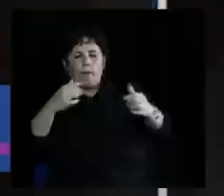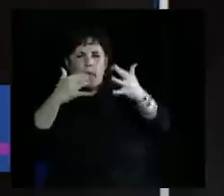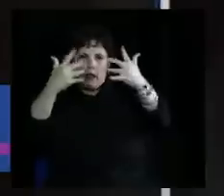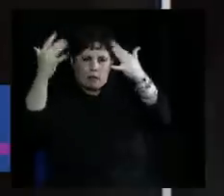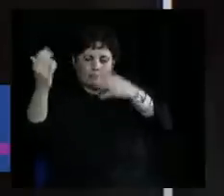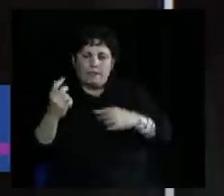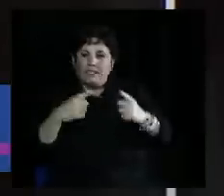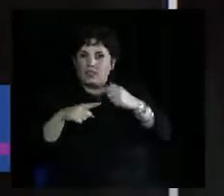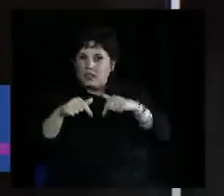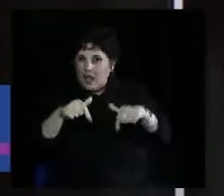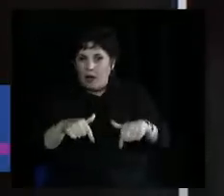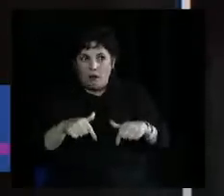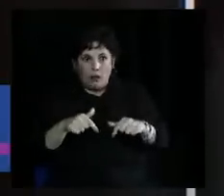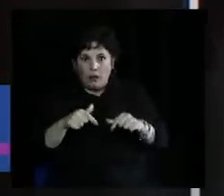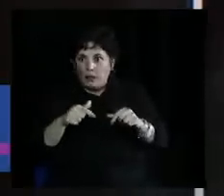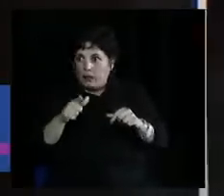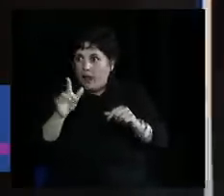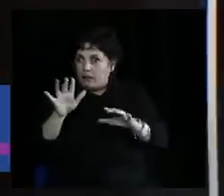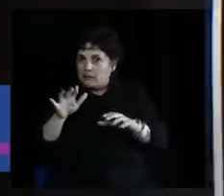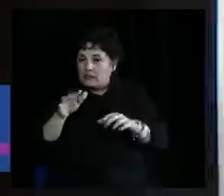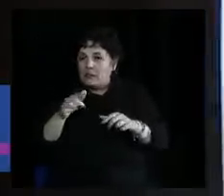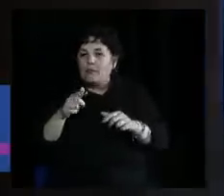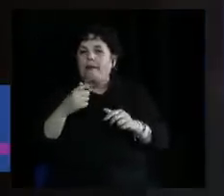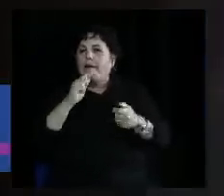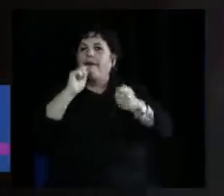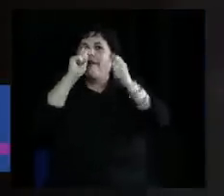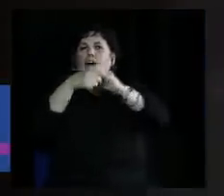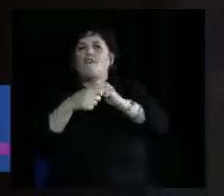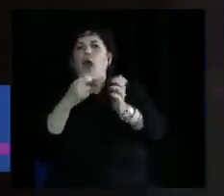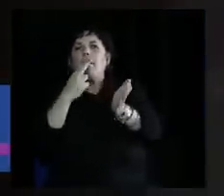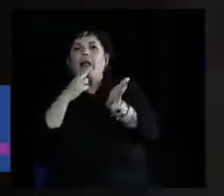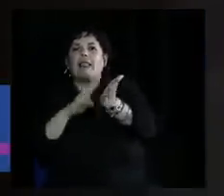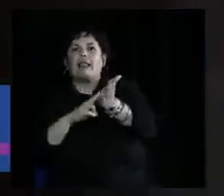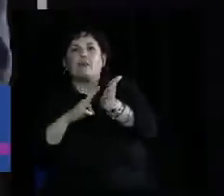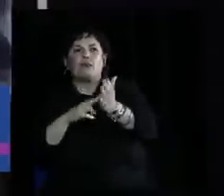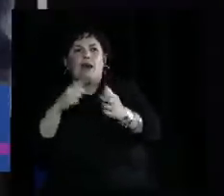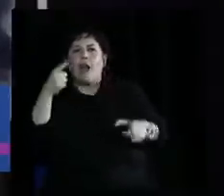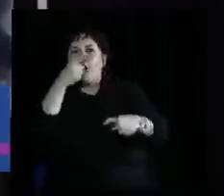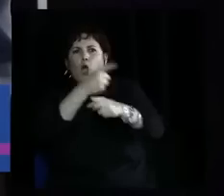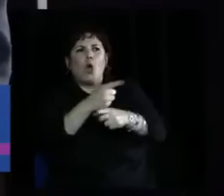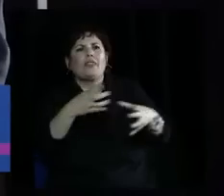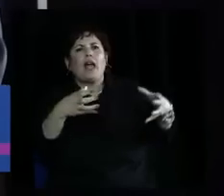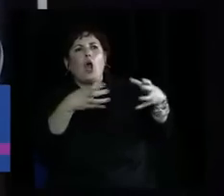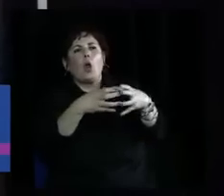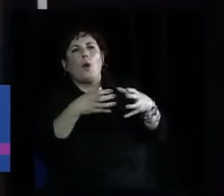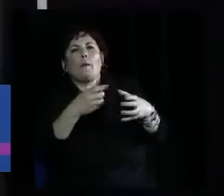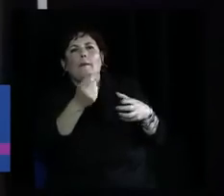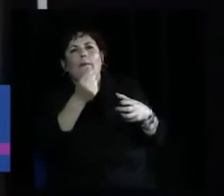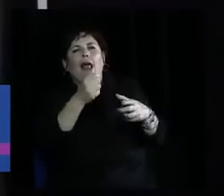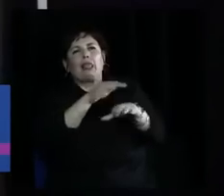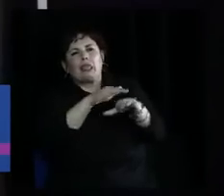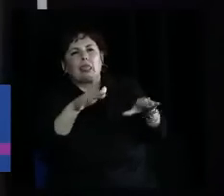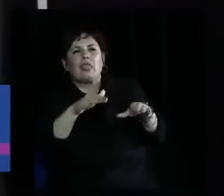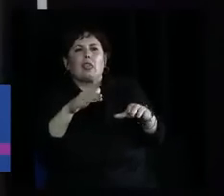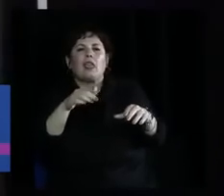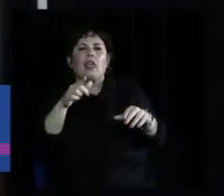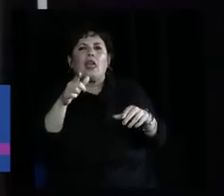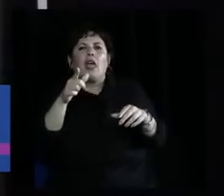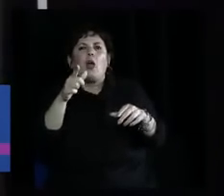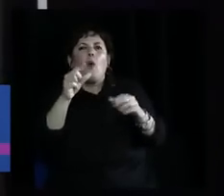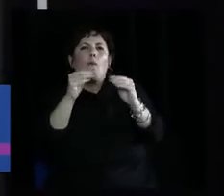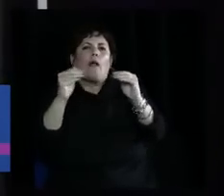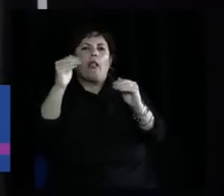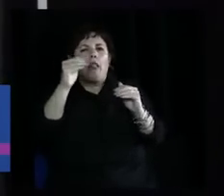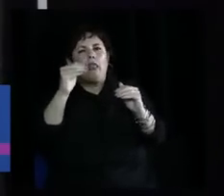derivan en una masacre, ¿no? Sí, era una reforma tributaria que golpeaba a la clase media dura, a la clase media alta un poco más, pero